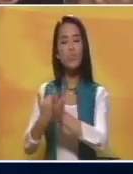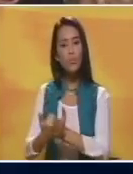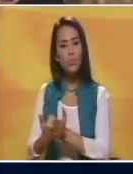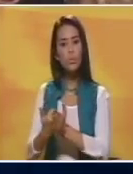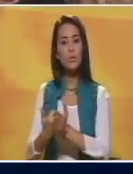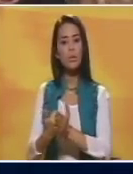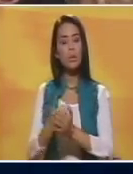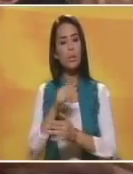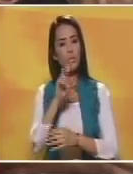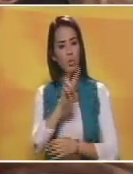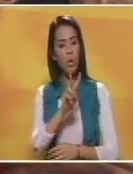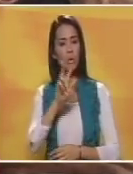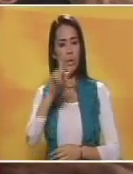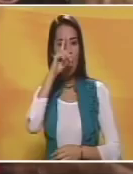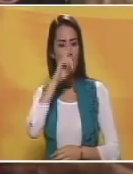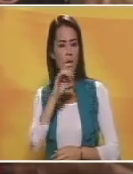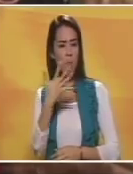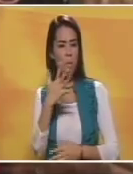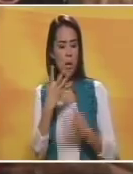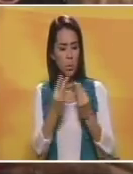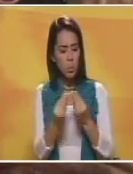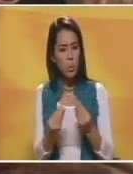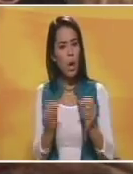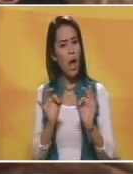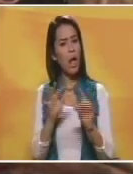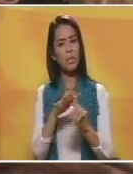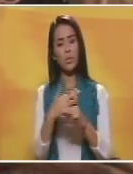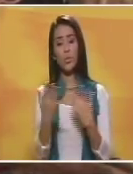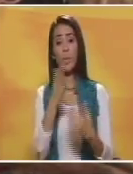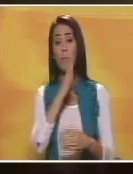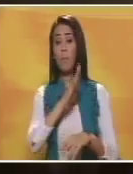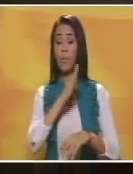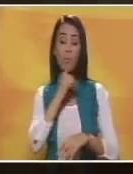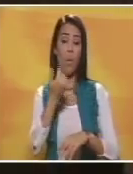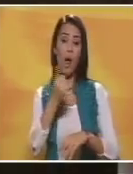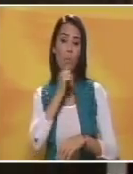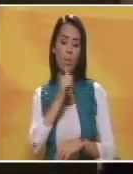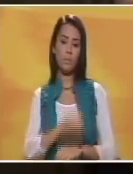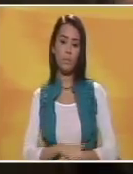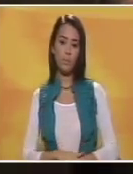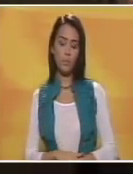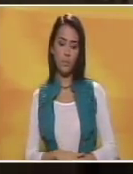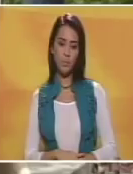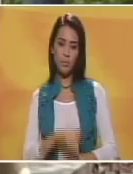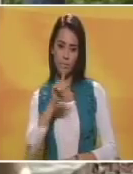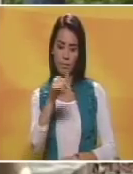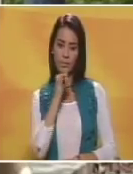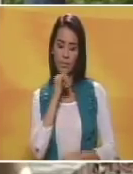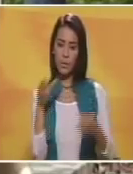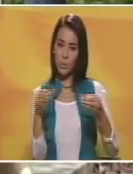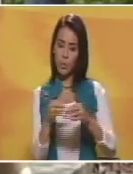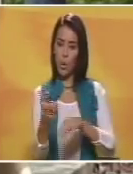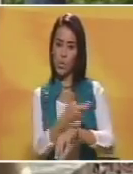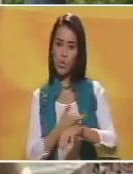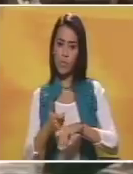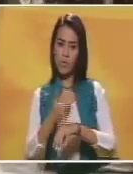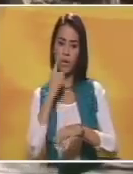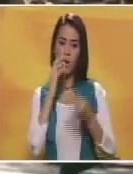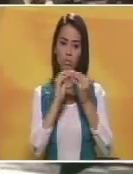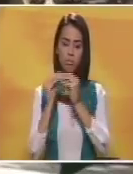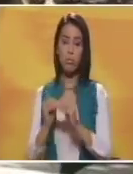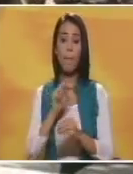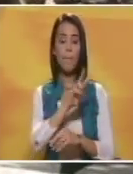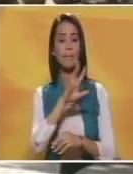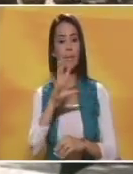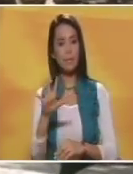plazo de 2-3 años a aliviar la situación de falta y escasez del líquido. Finalmente destacó que cuadrillas del gobierno local han reparado